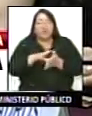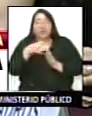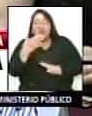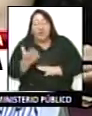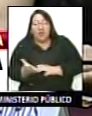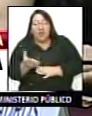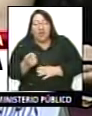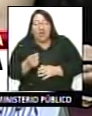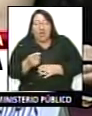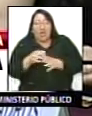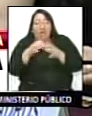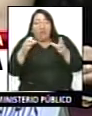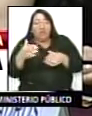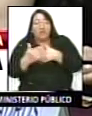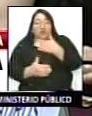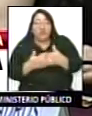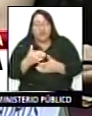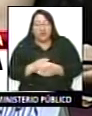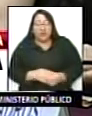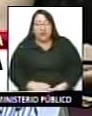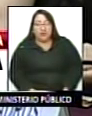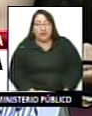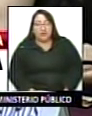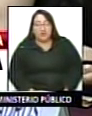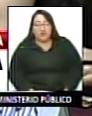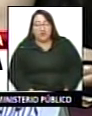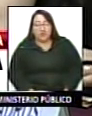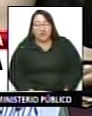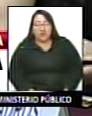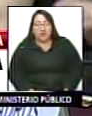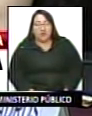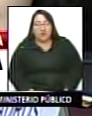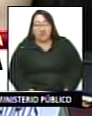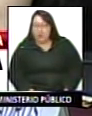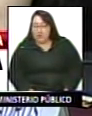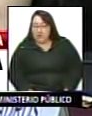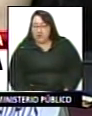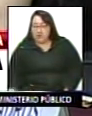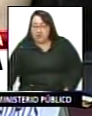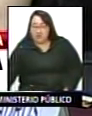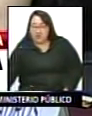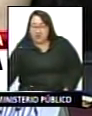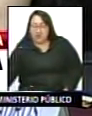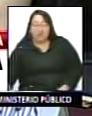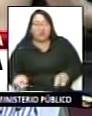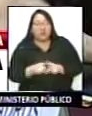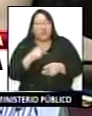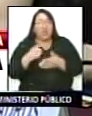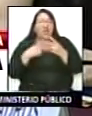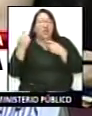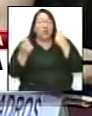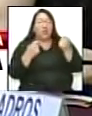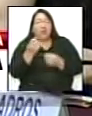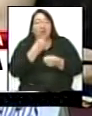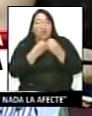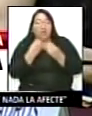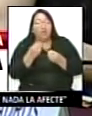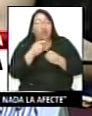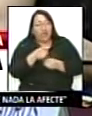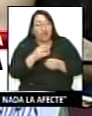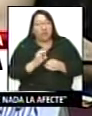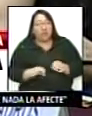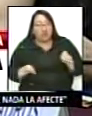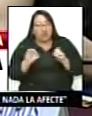que viene a ser las plantas de procesamiento y también el sector terciario que es el turismo y la gastronomía, porque eso es el